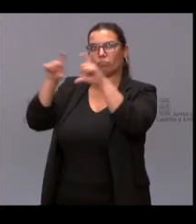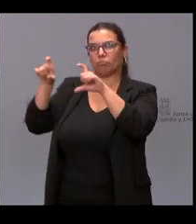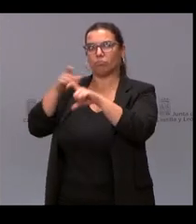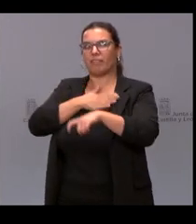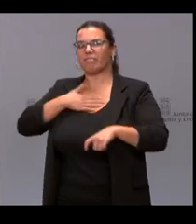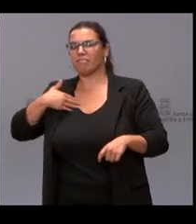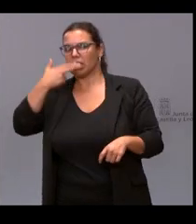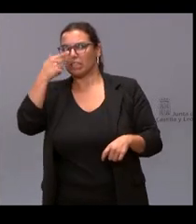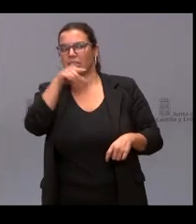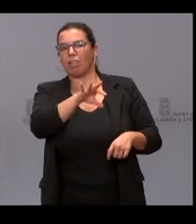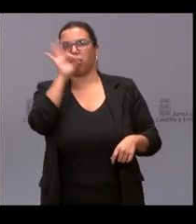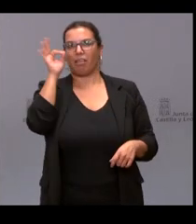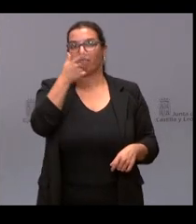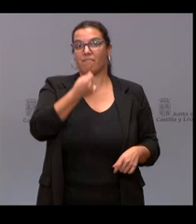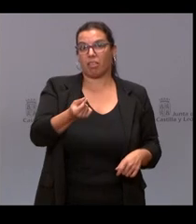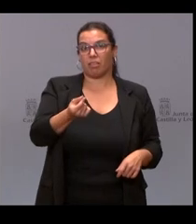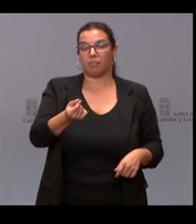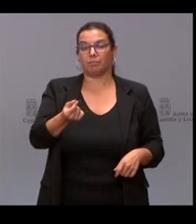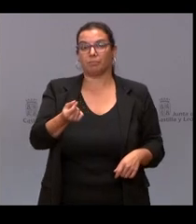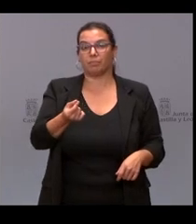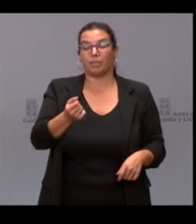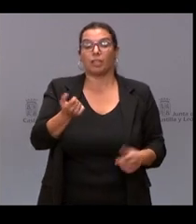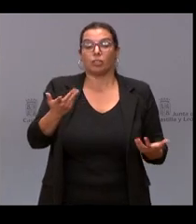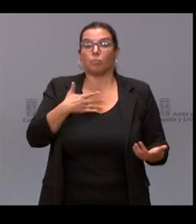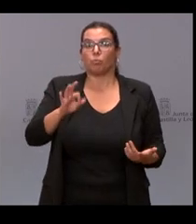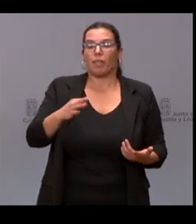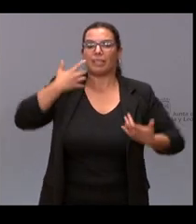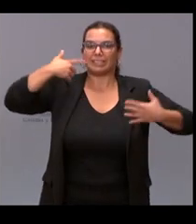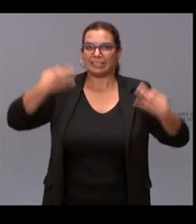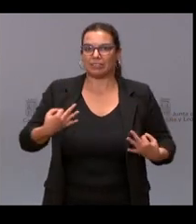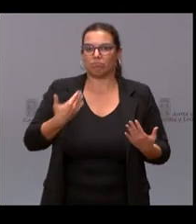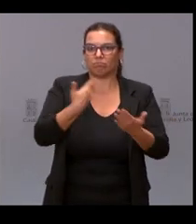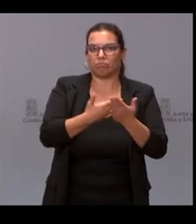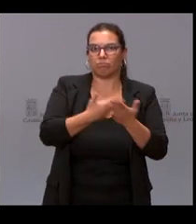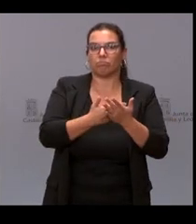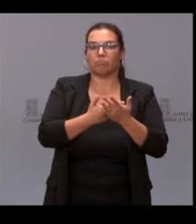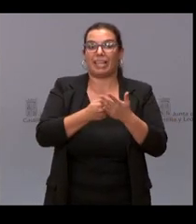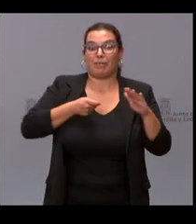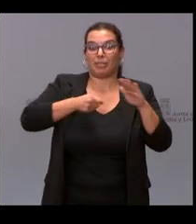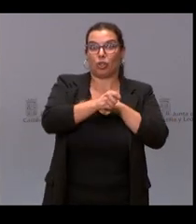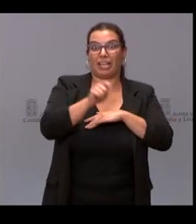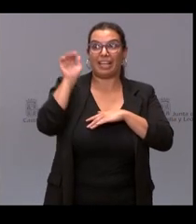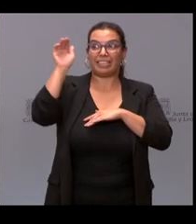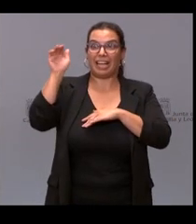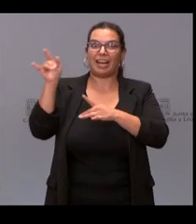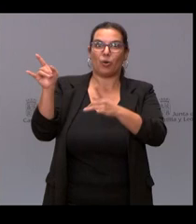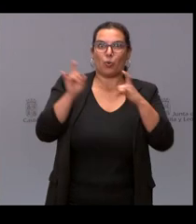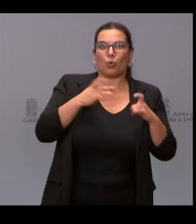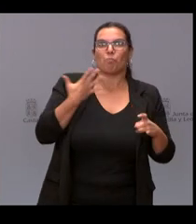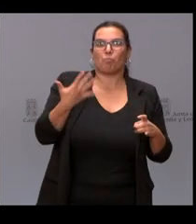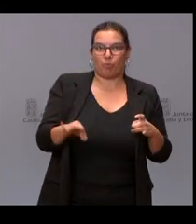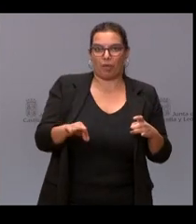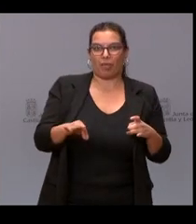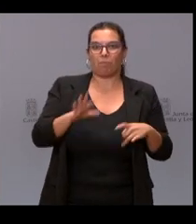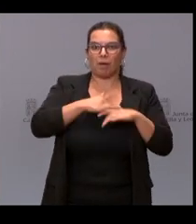inversores. Eso permite salvaguardar, por un lado, garantizar, por otro, las inversiones extranjeras para que